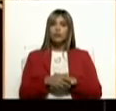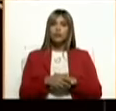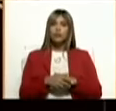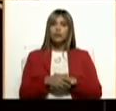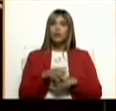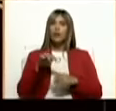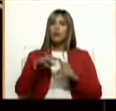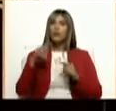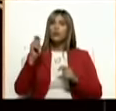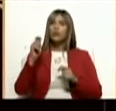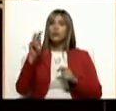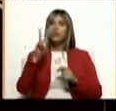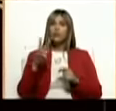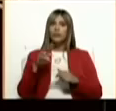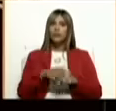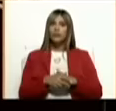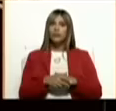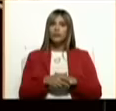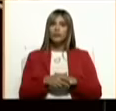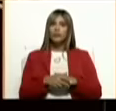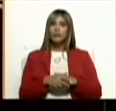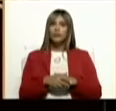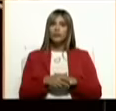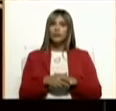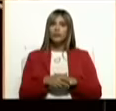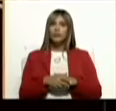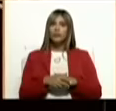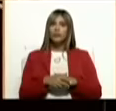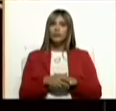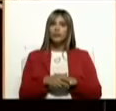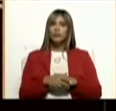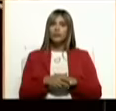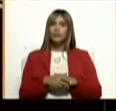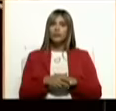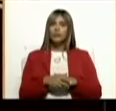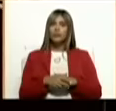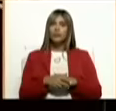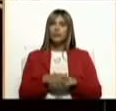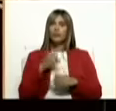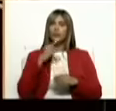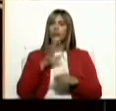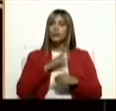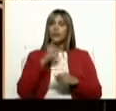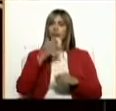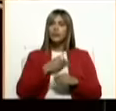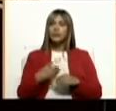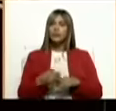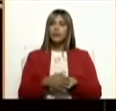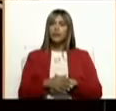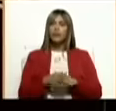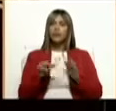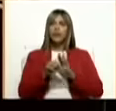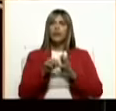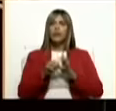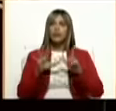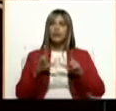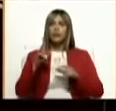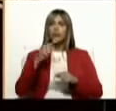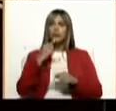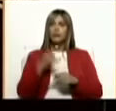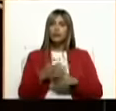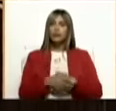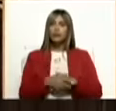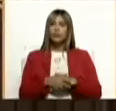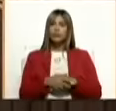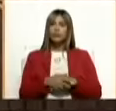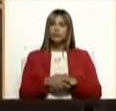Constitución de la República Bolivariana de Venezuela y lo activó, querida Presidenta. El artículo 71 que reza: